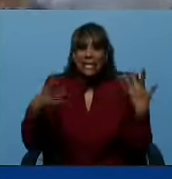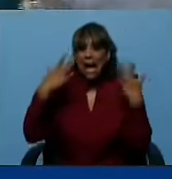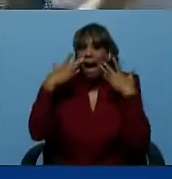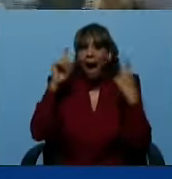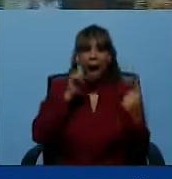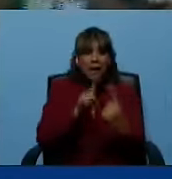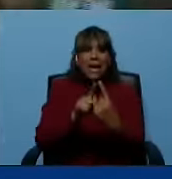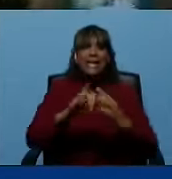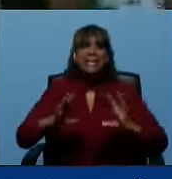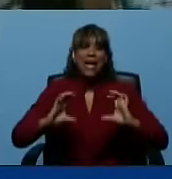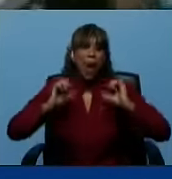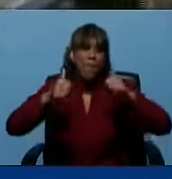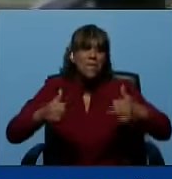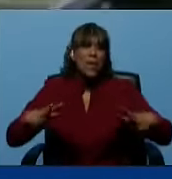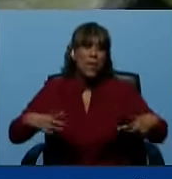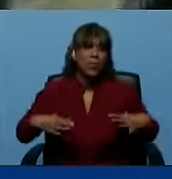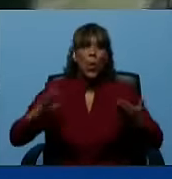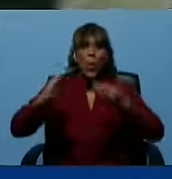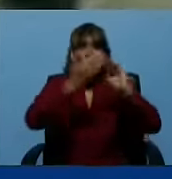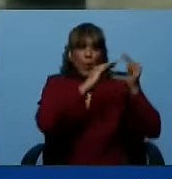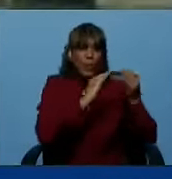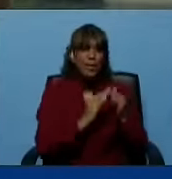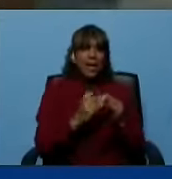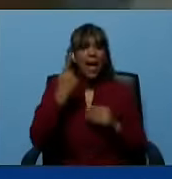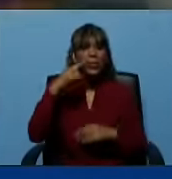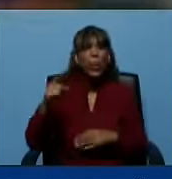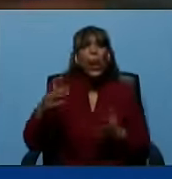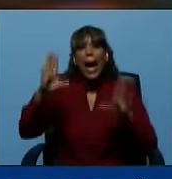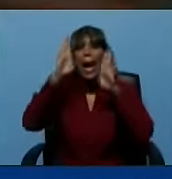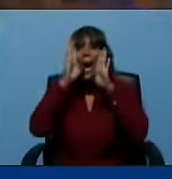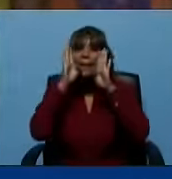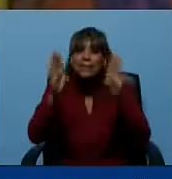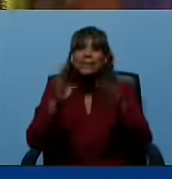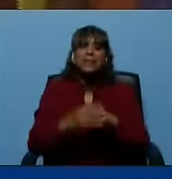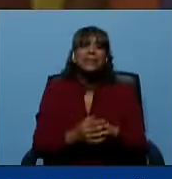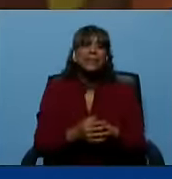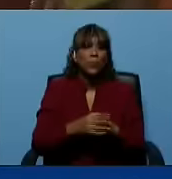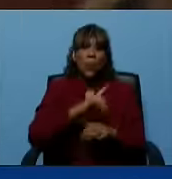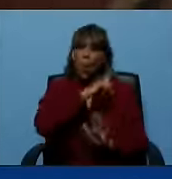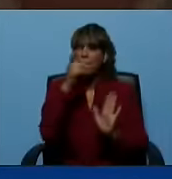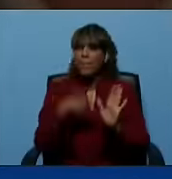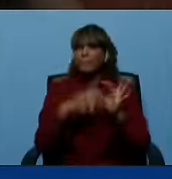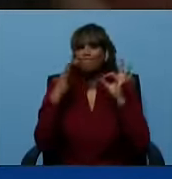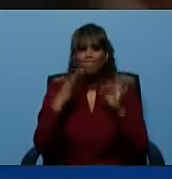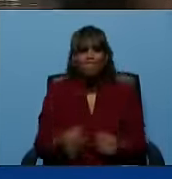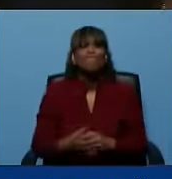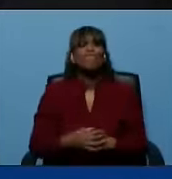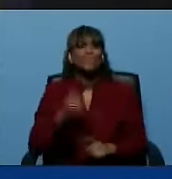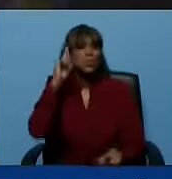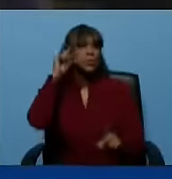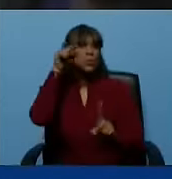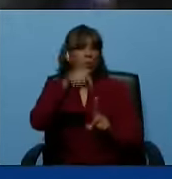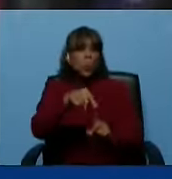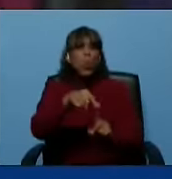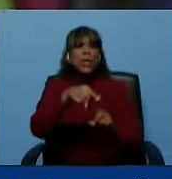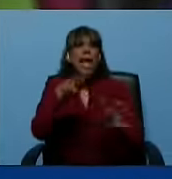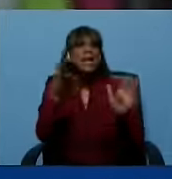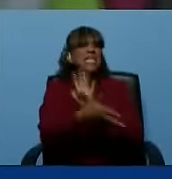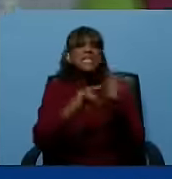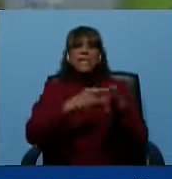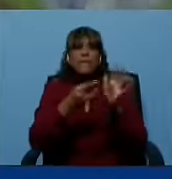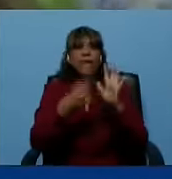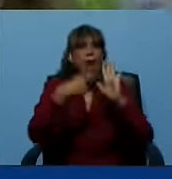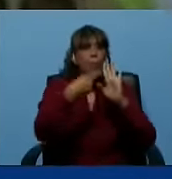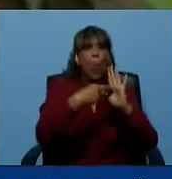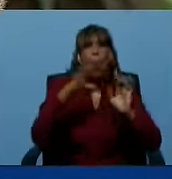este plan vacacional comunitario a su atención total, su atención en marco de lo que es la recreación,